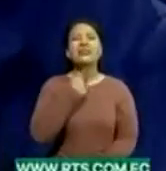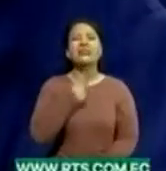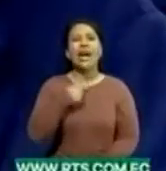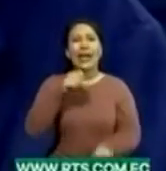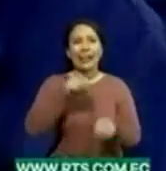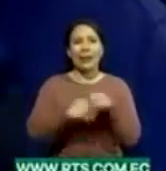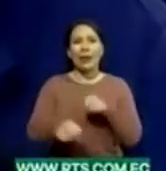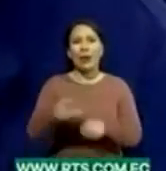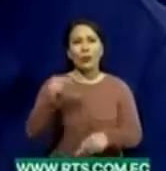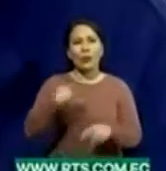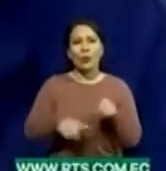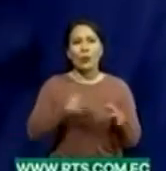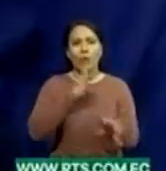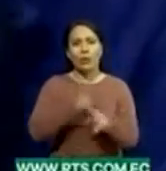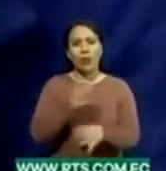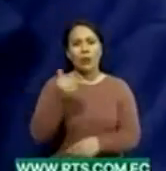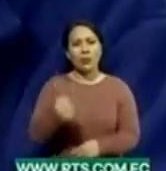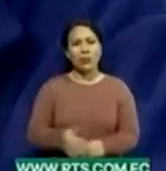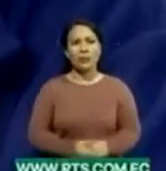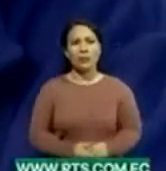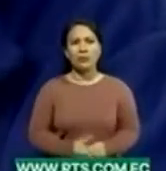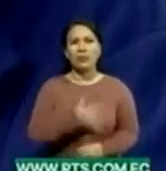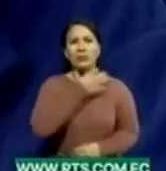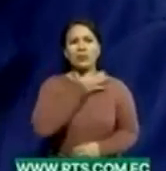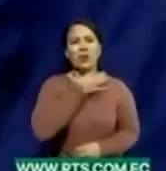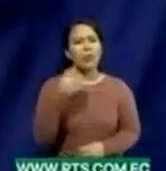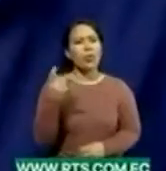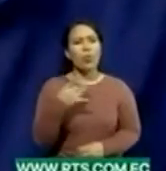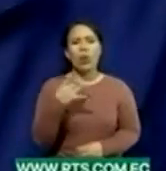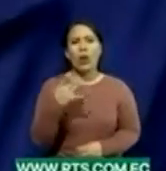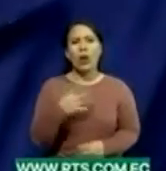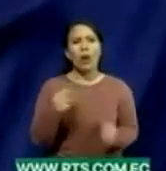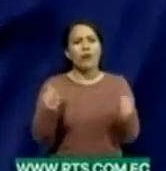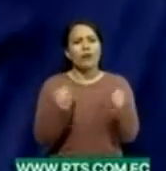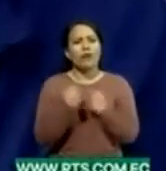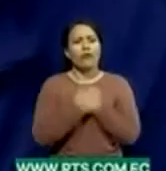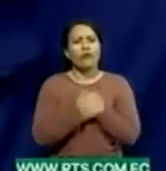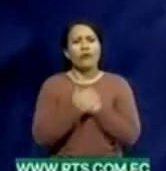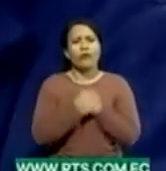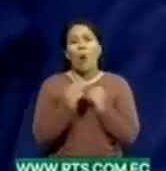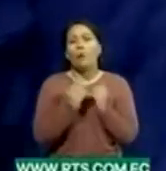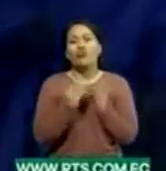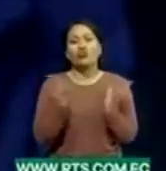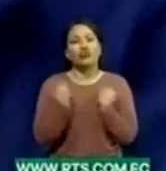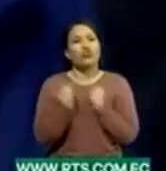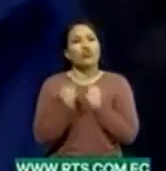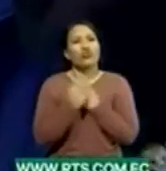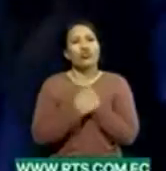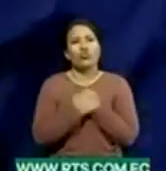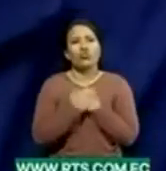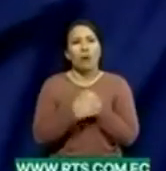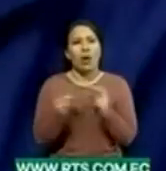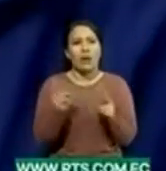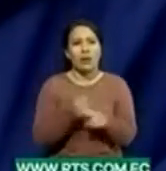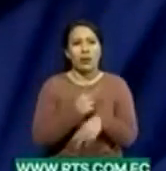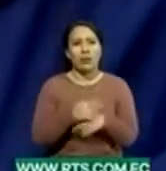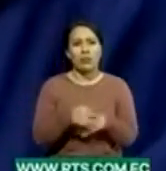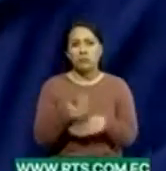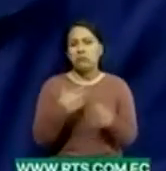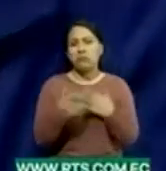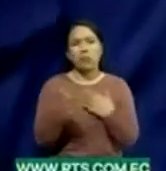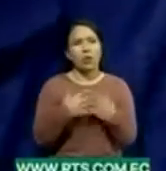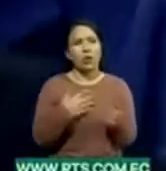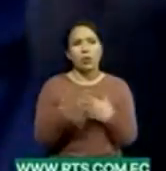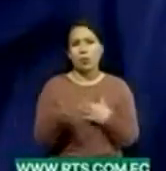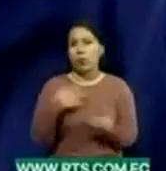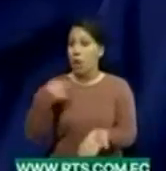porque no puedo hablar bien, estoy con la garganta que me duele. Mucho frío en la madrugada. Demasiado frío, hace un frío terrible. ¿No le importa? ¿Quieres seguir? No